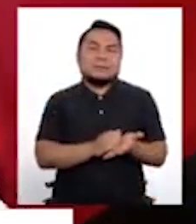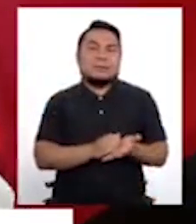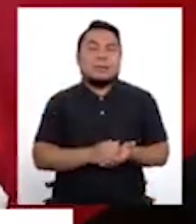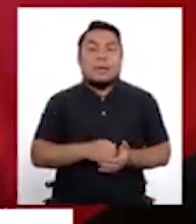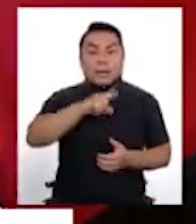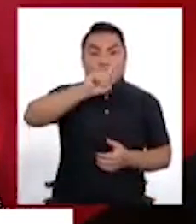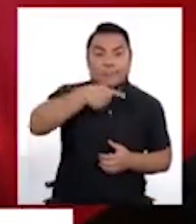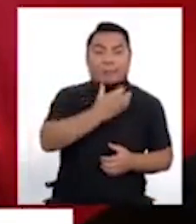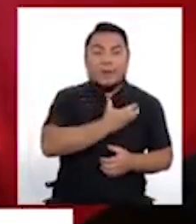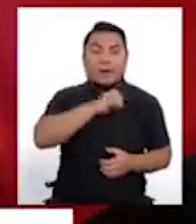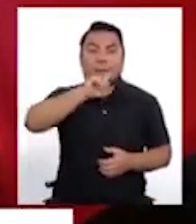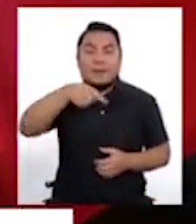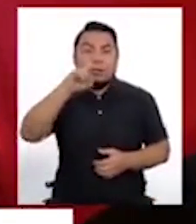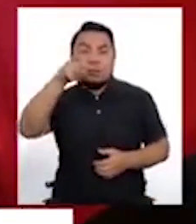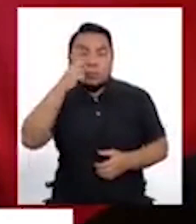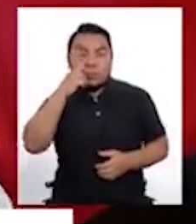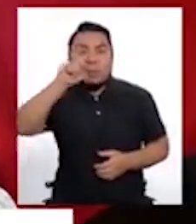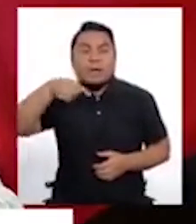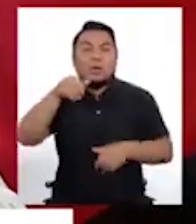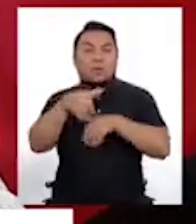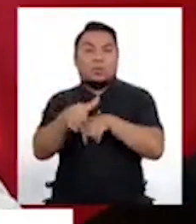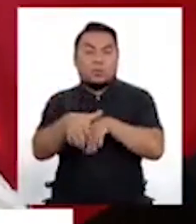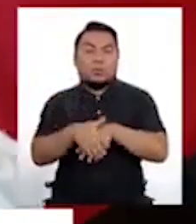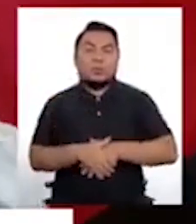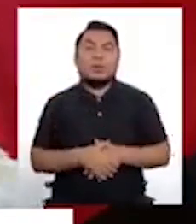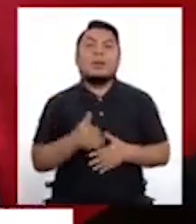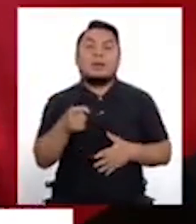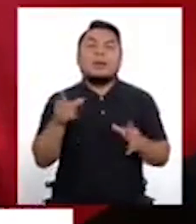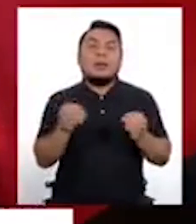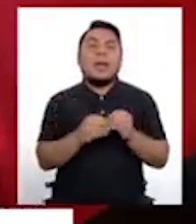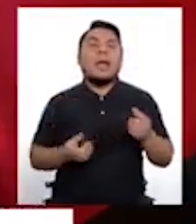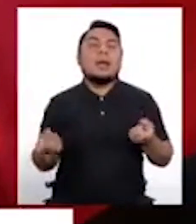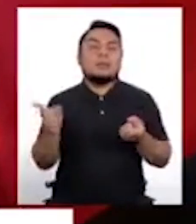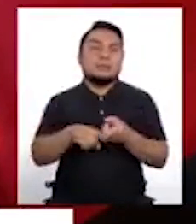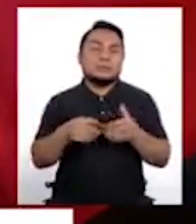en mayo, 1.000 en junio y 1.000 en julio, con lo cual tendríamos hasta